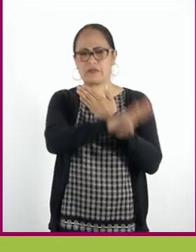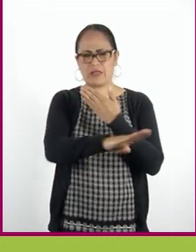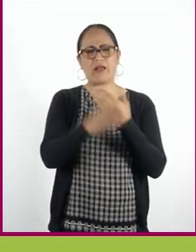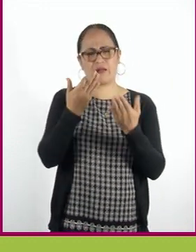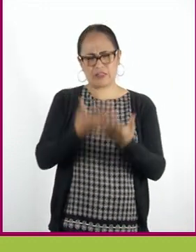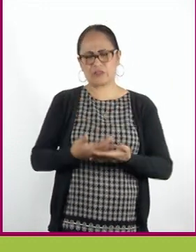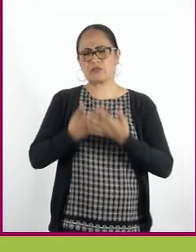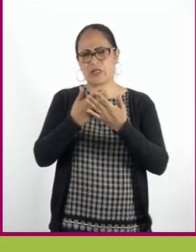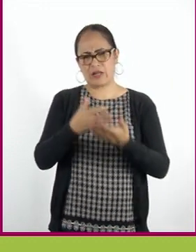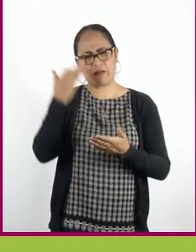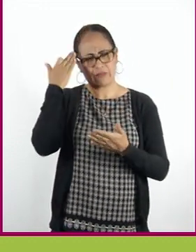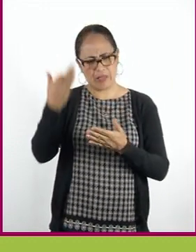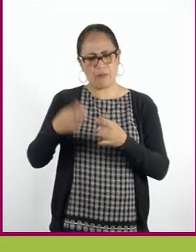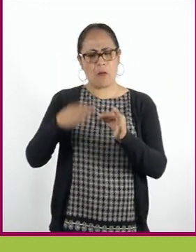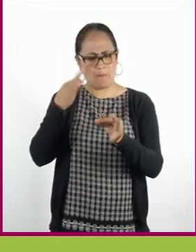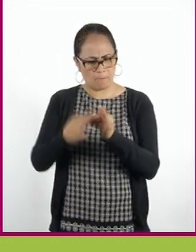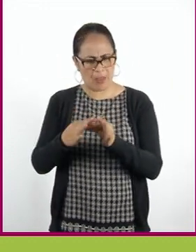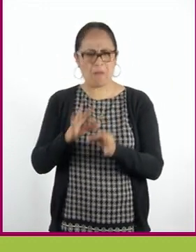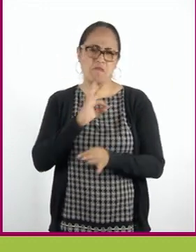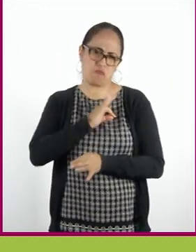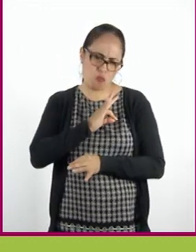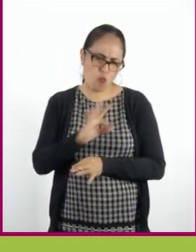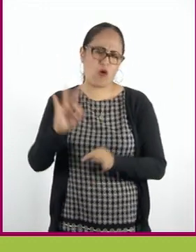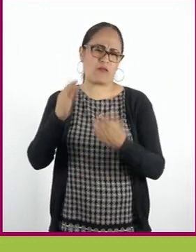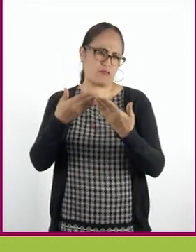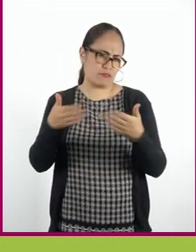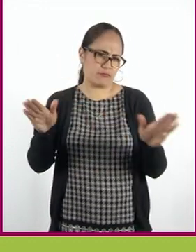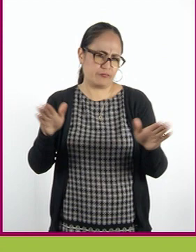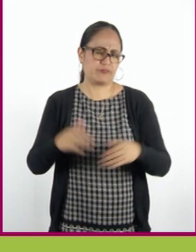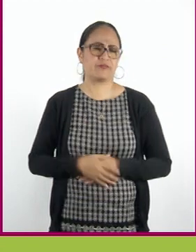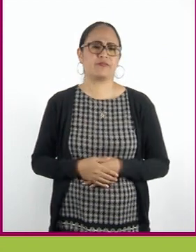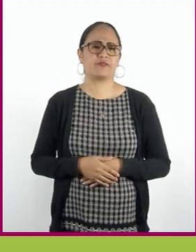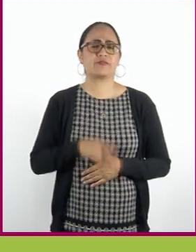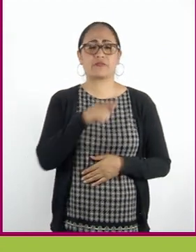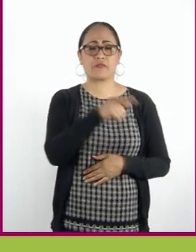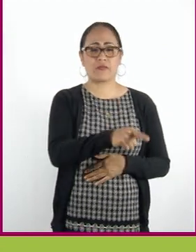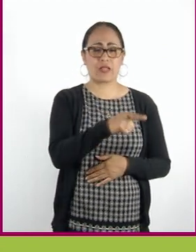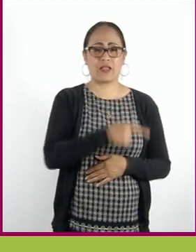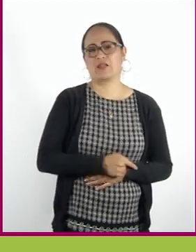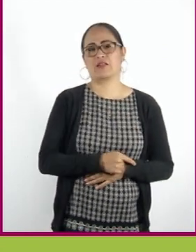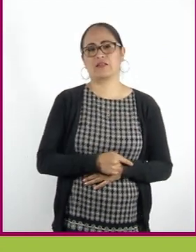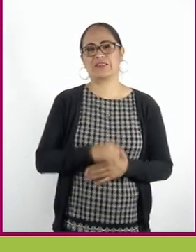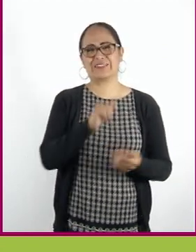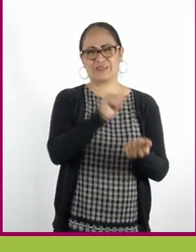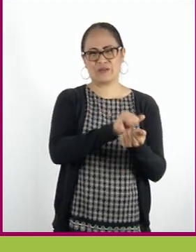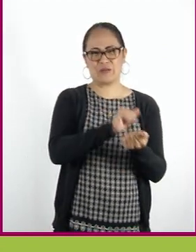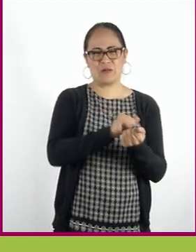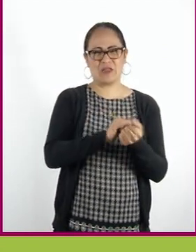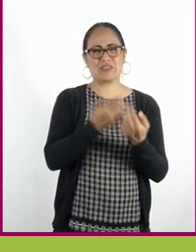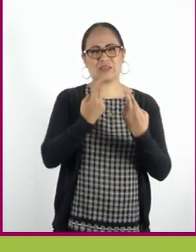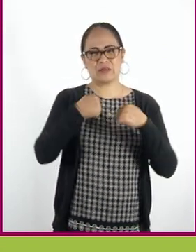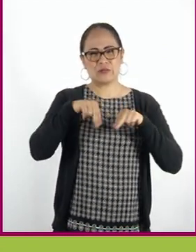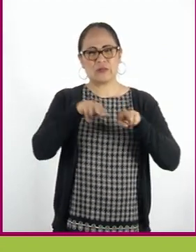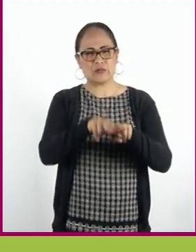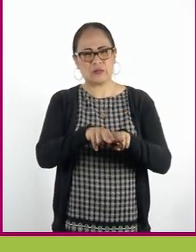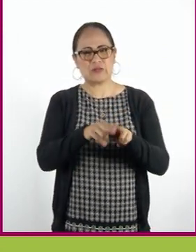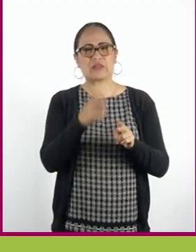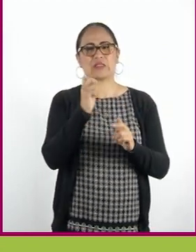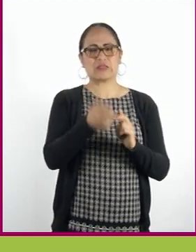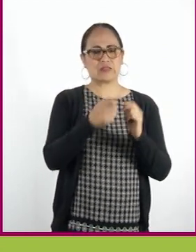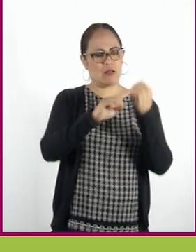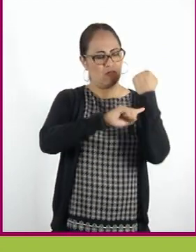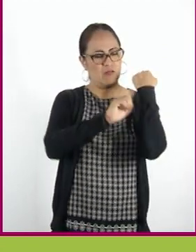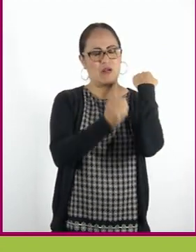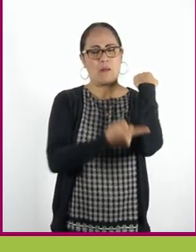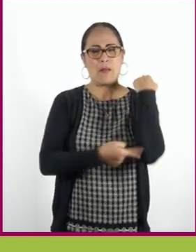ello. La experiencia sexual temprana en la adolescencia puede tener como consecuencia el embarazo de